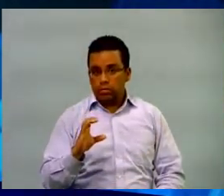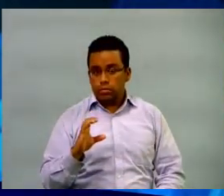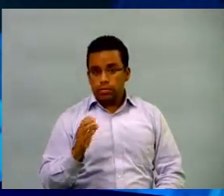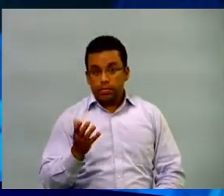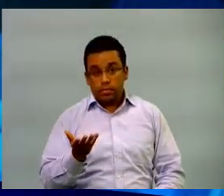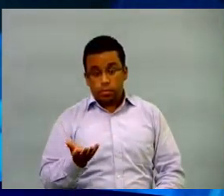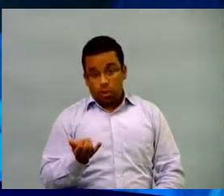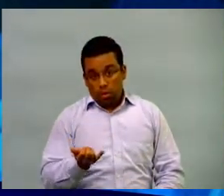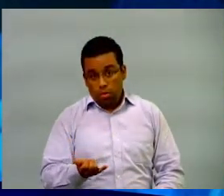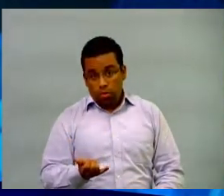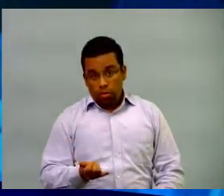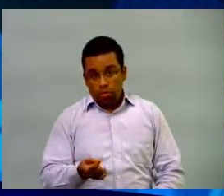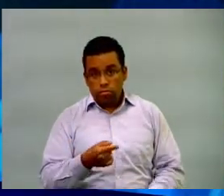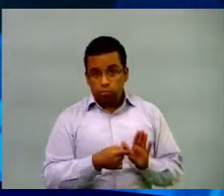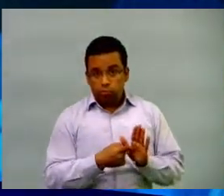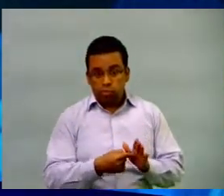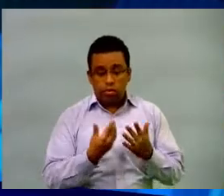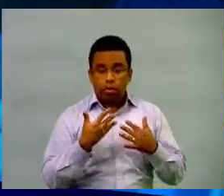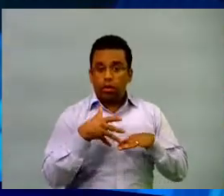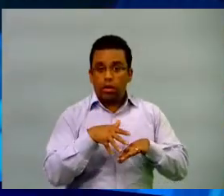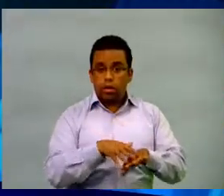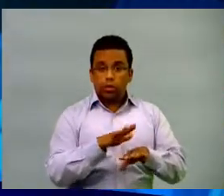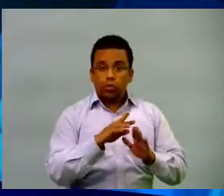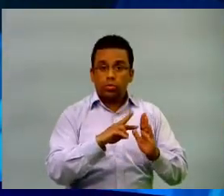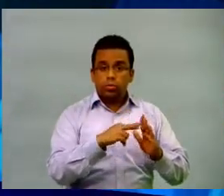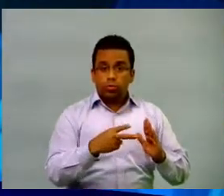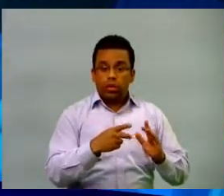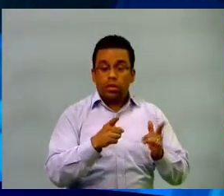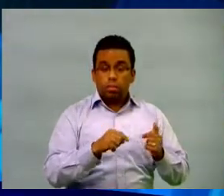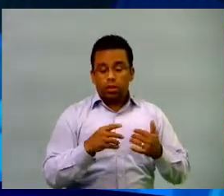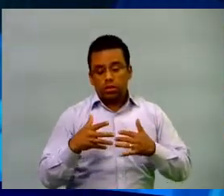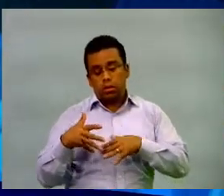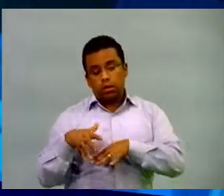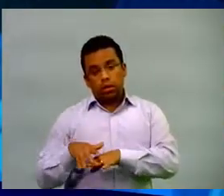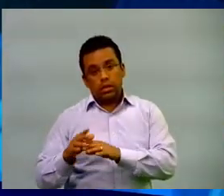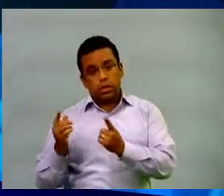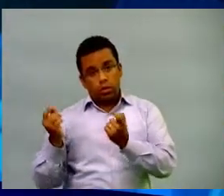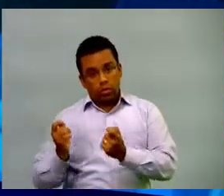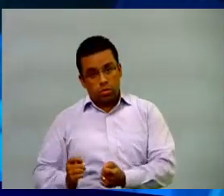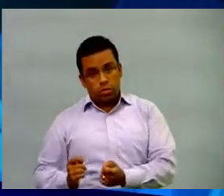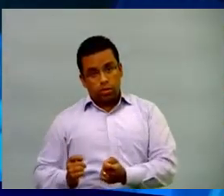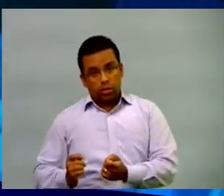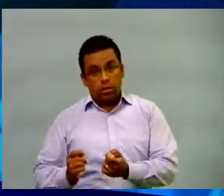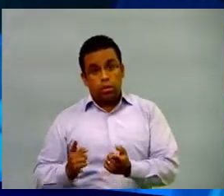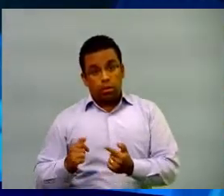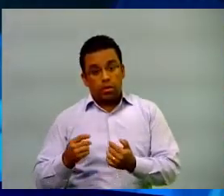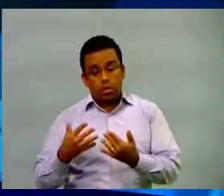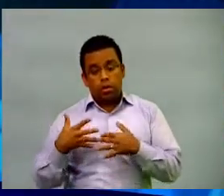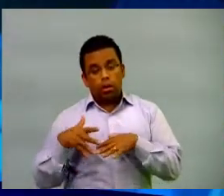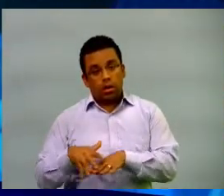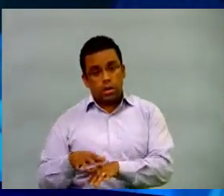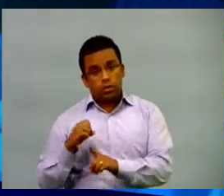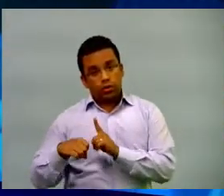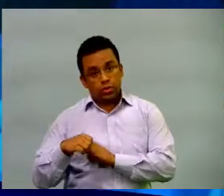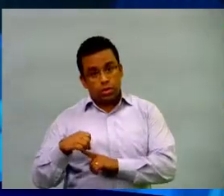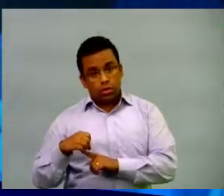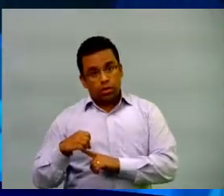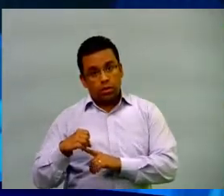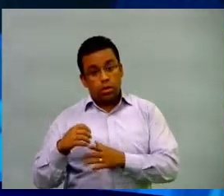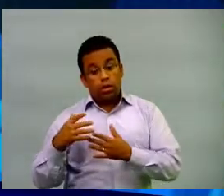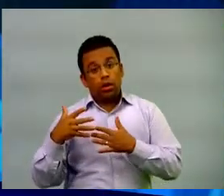Hoy se conforman redes no solo tecnológicas, sino económicas, no solo económicas, sino sociales, no solo